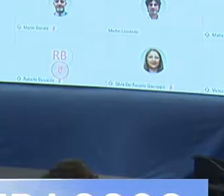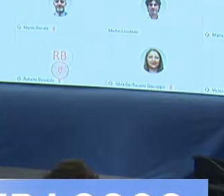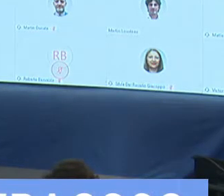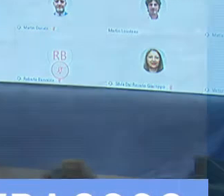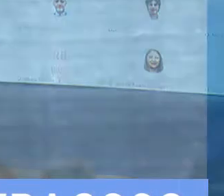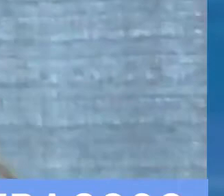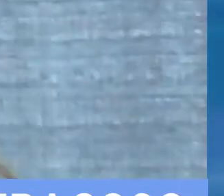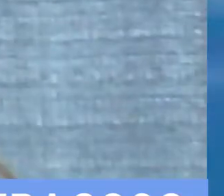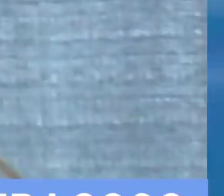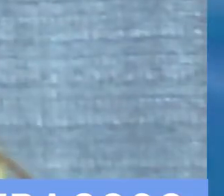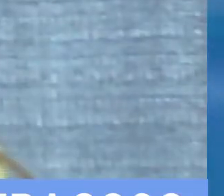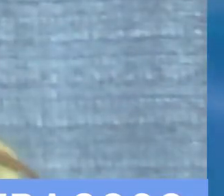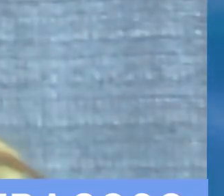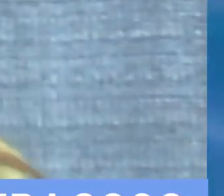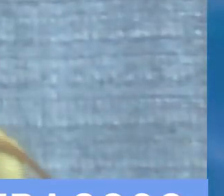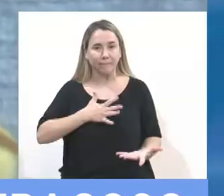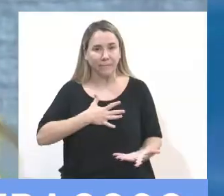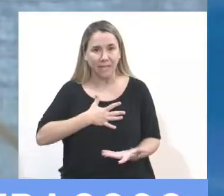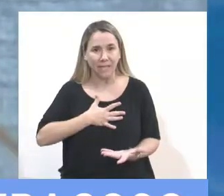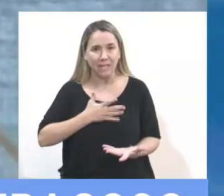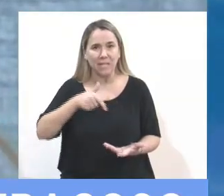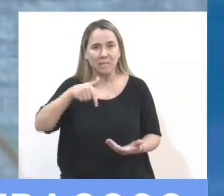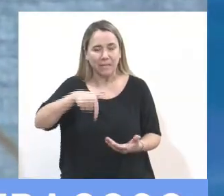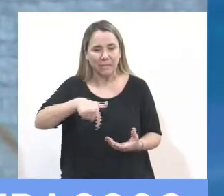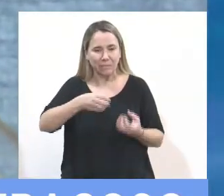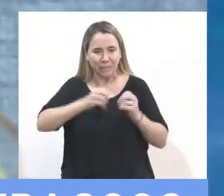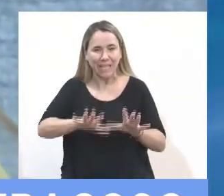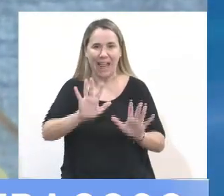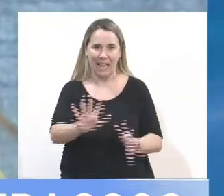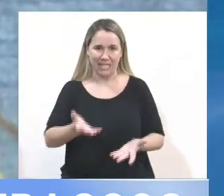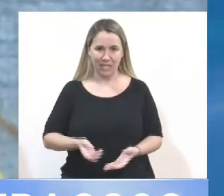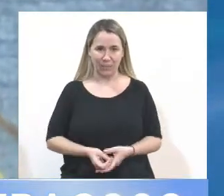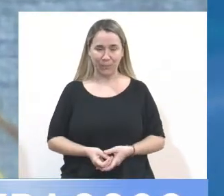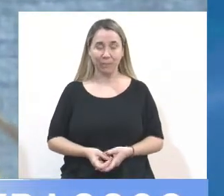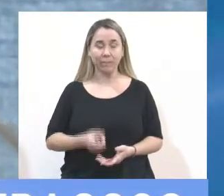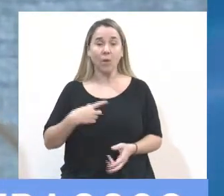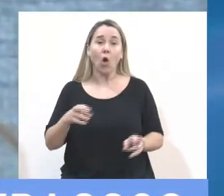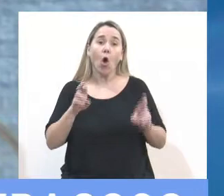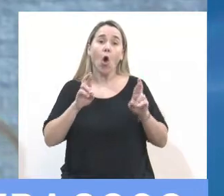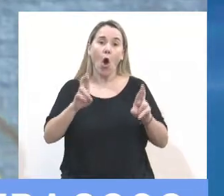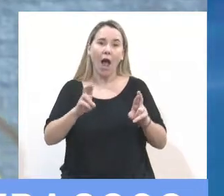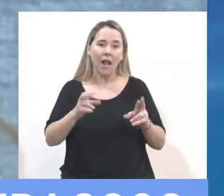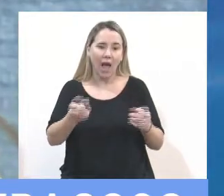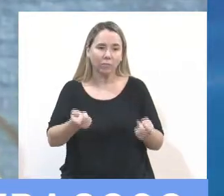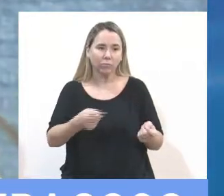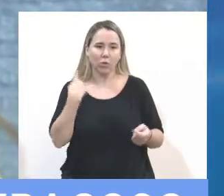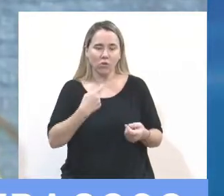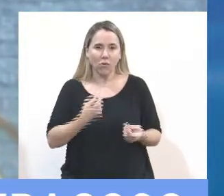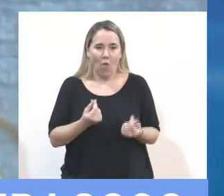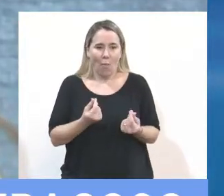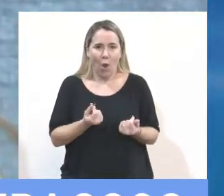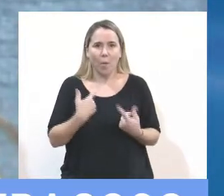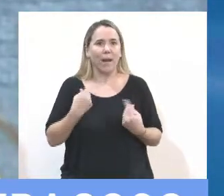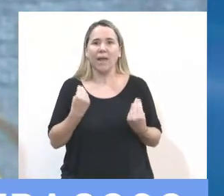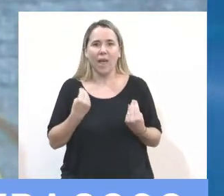dolor y bueno, es una pena que estemos tarde con esto, pero bueno, ojalá nos sirva para que no le suceda